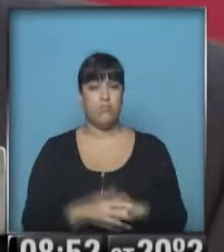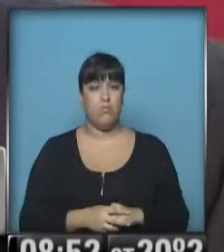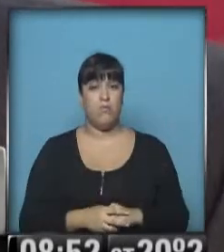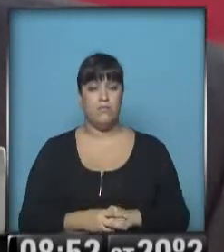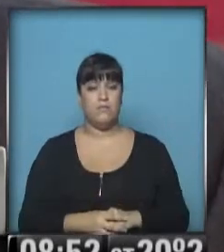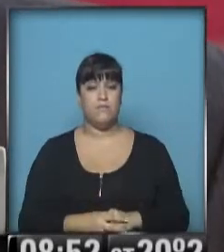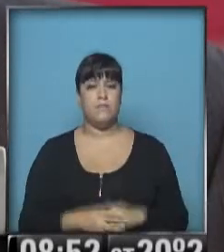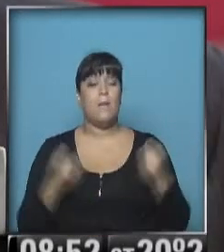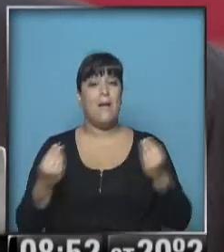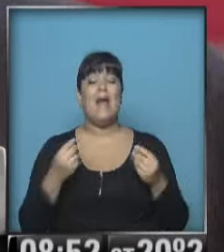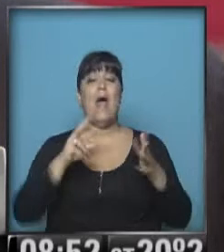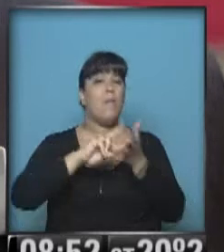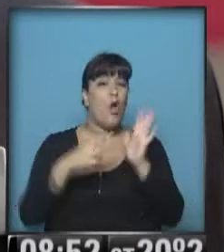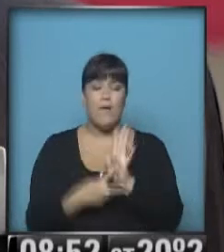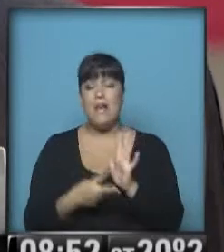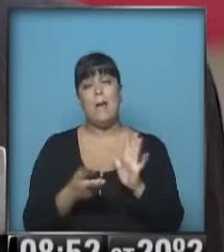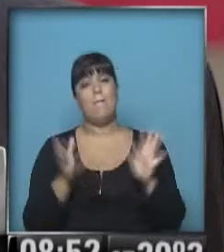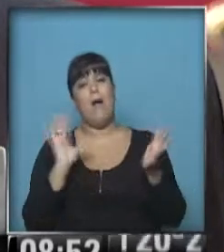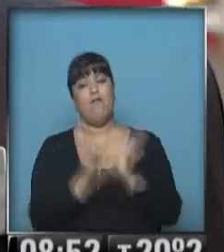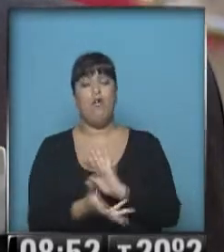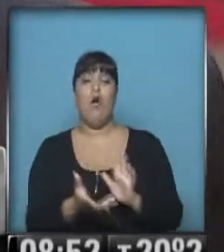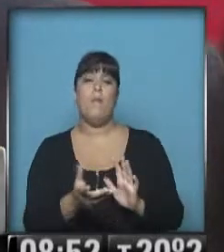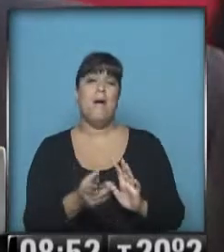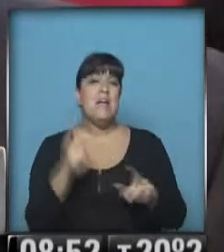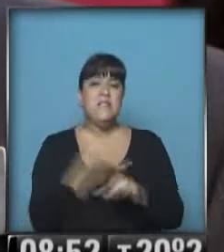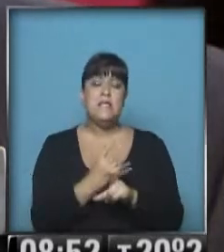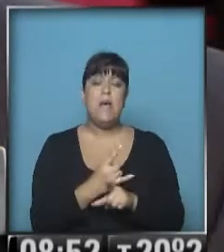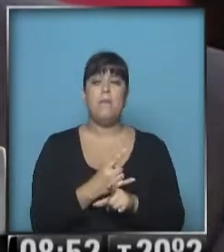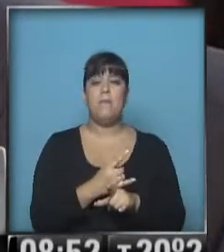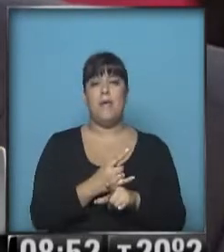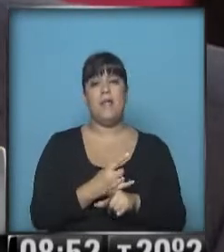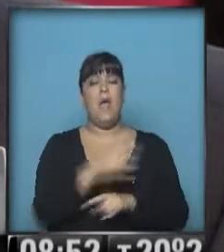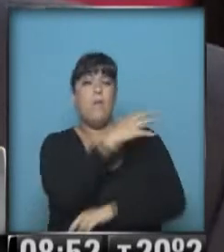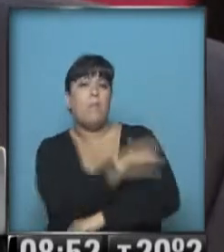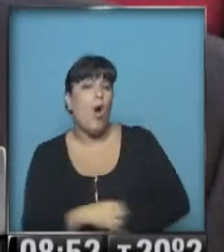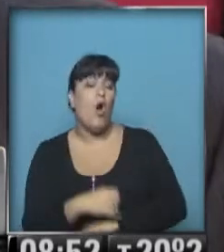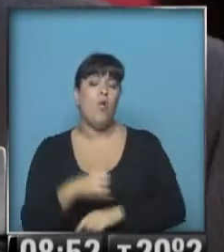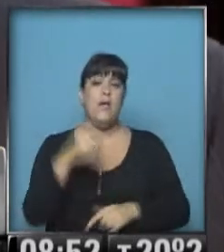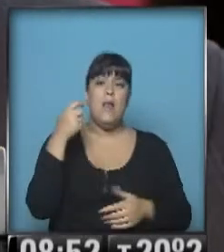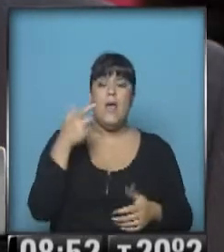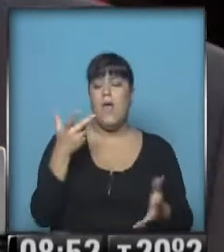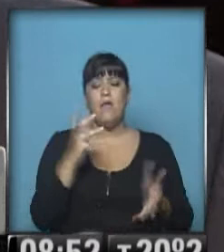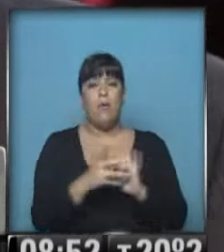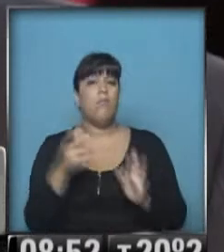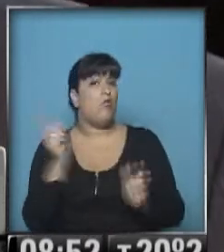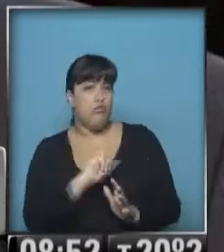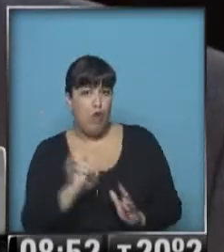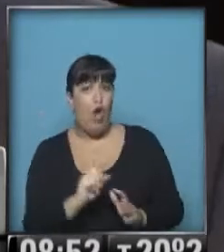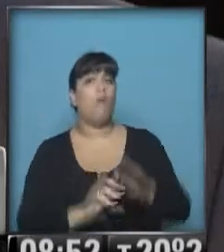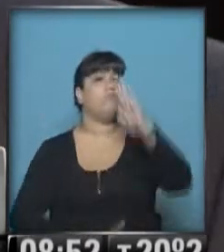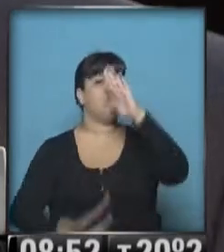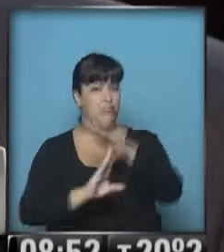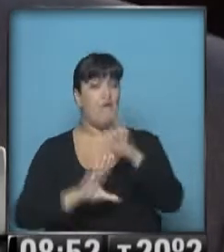para que la crisis no la paguemos como siempre los de abajo sino que la paguen los capitalistas proyectar al movimiento obrero